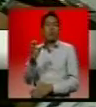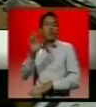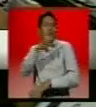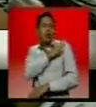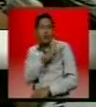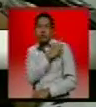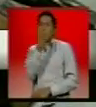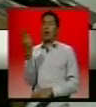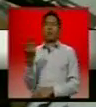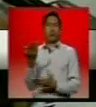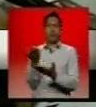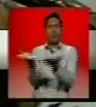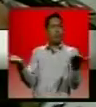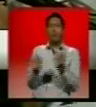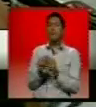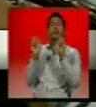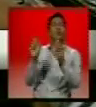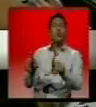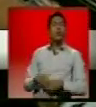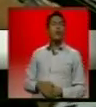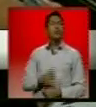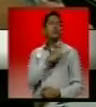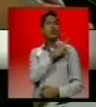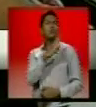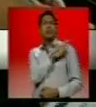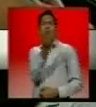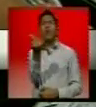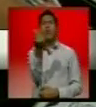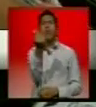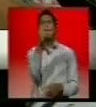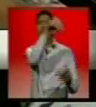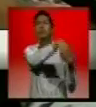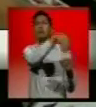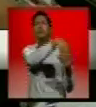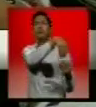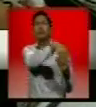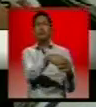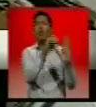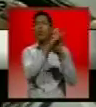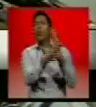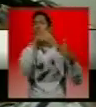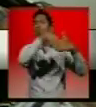pública sobre todo, ¿qué universidad tiene un excedente